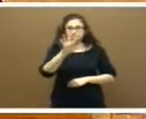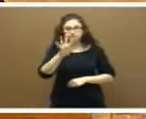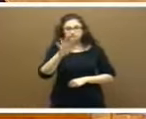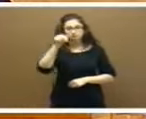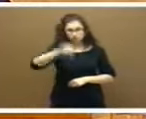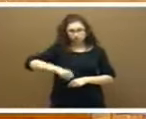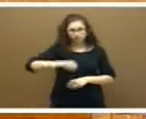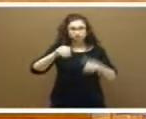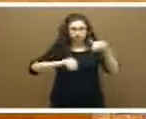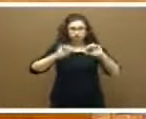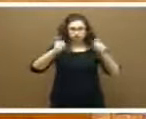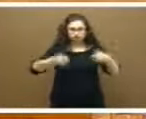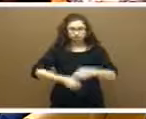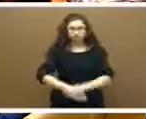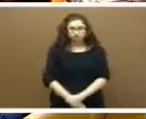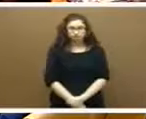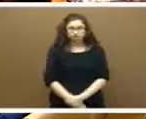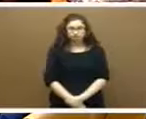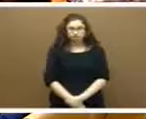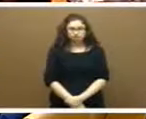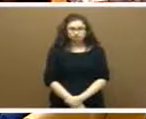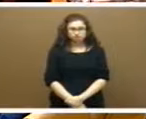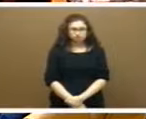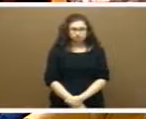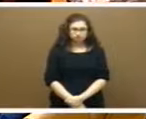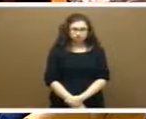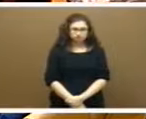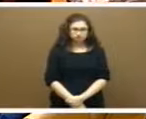este pleno. Entramos en votación.